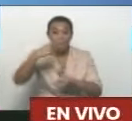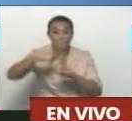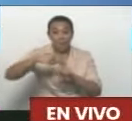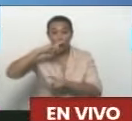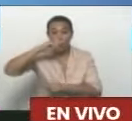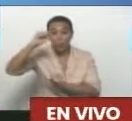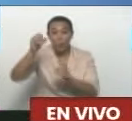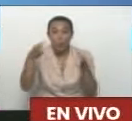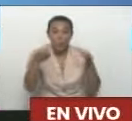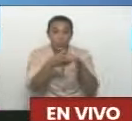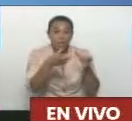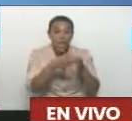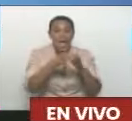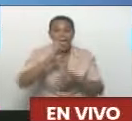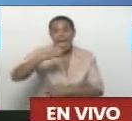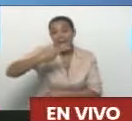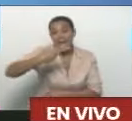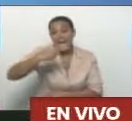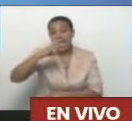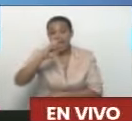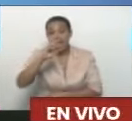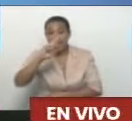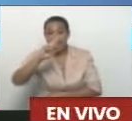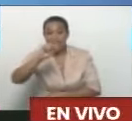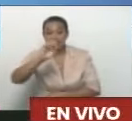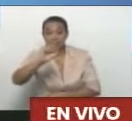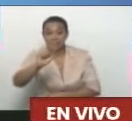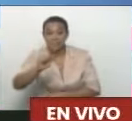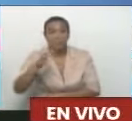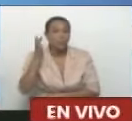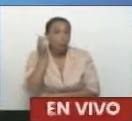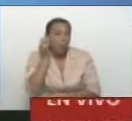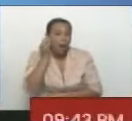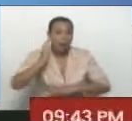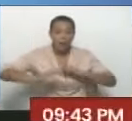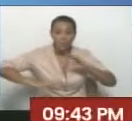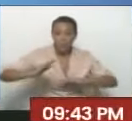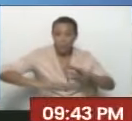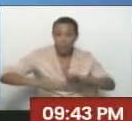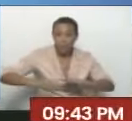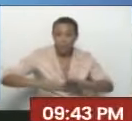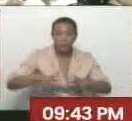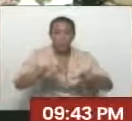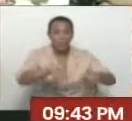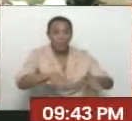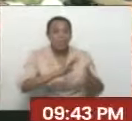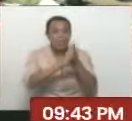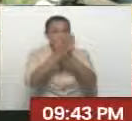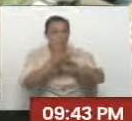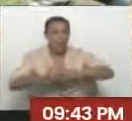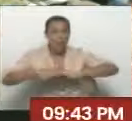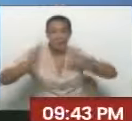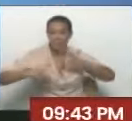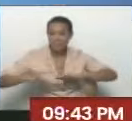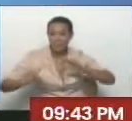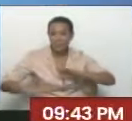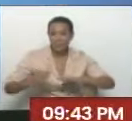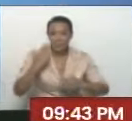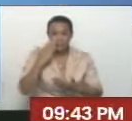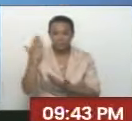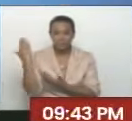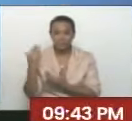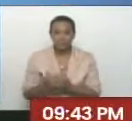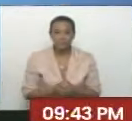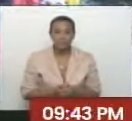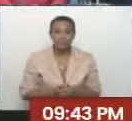al grupo Herencia, Mujer y Tambor. Vamos a terminar con tambor, vamos a ver, adelante.